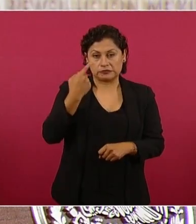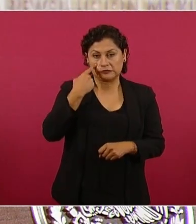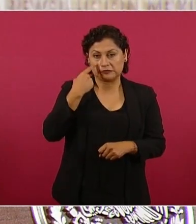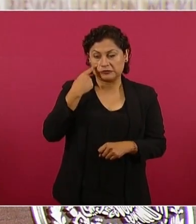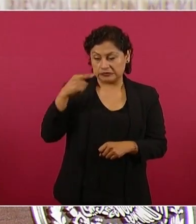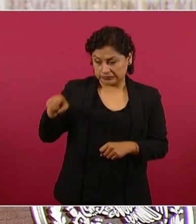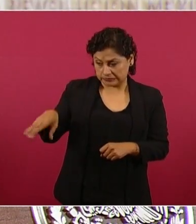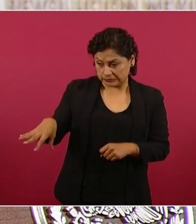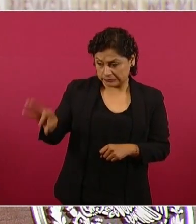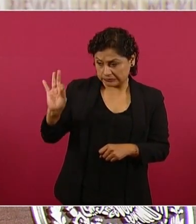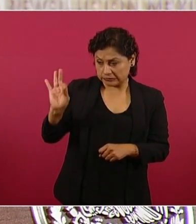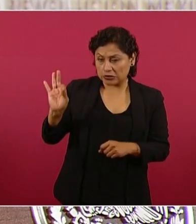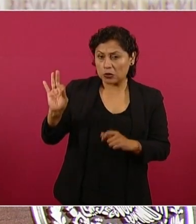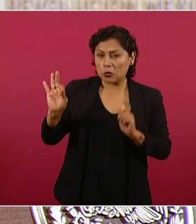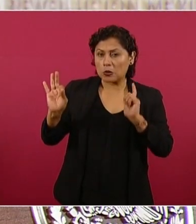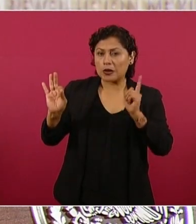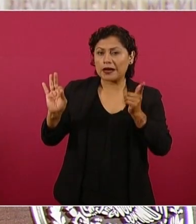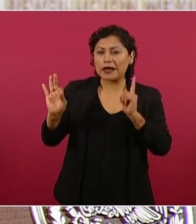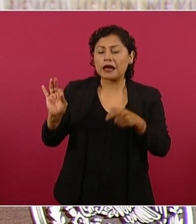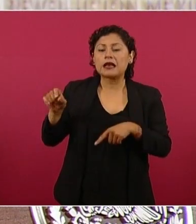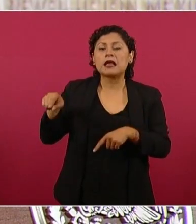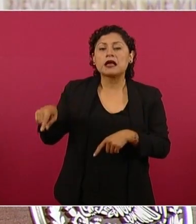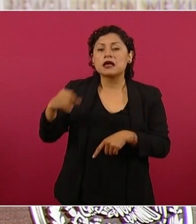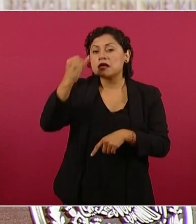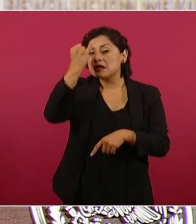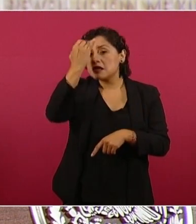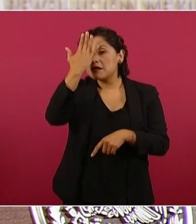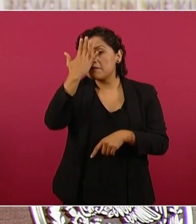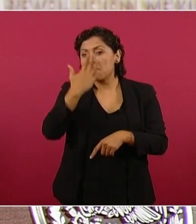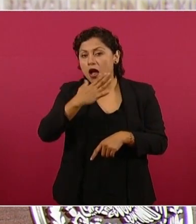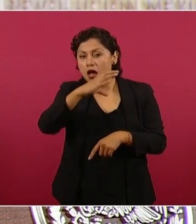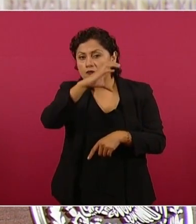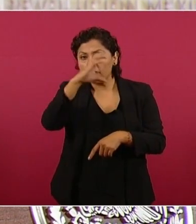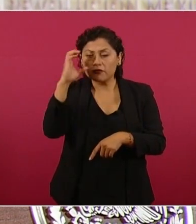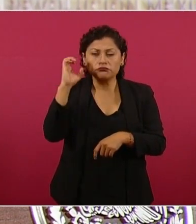conseguimos una imagen